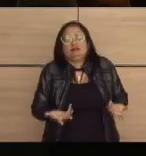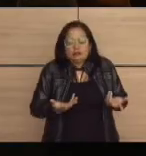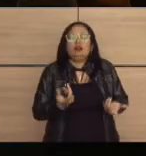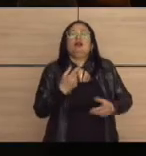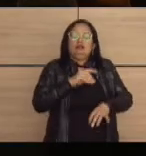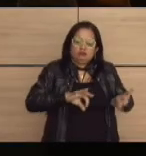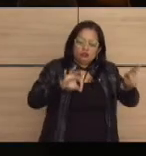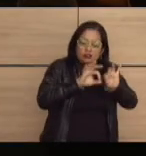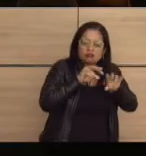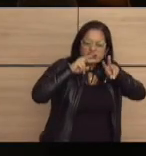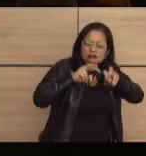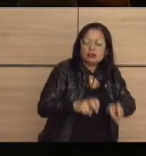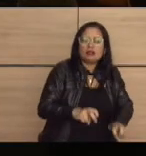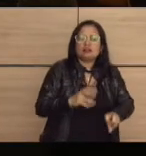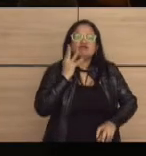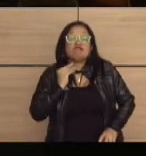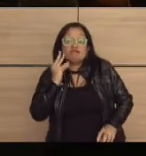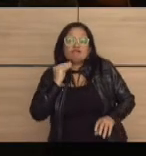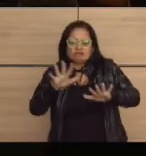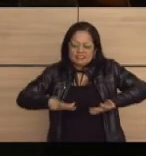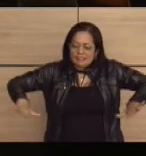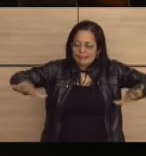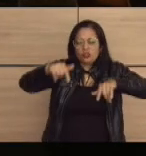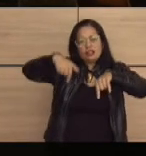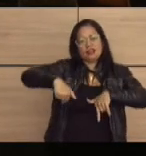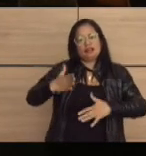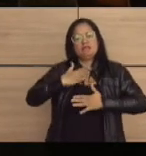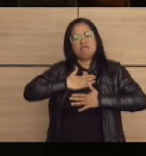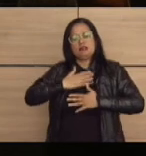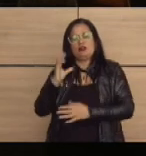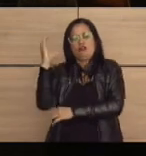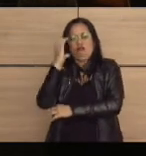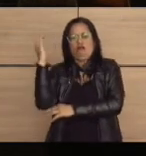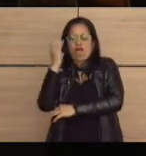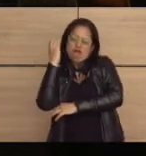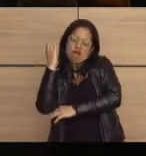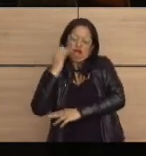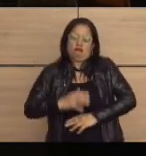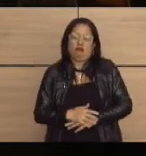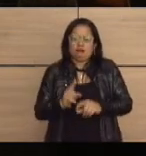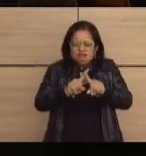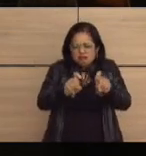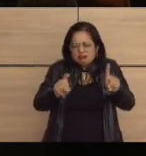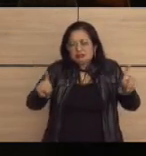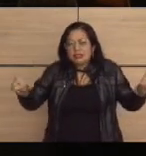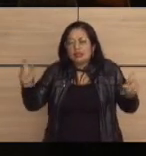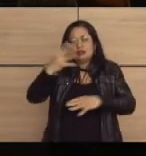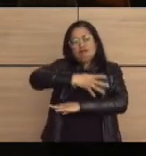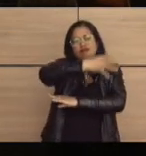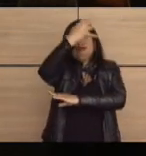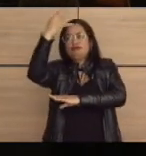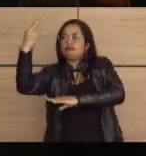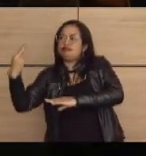unos grandes expertos en este territorio que llamamos Colombia. Ni siquiera acabamos de abarcar la diversidad del arco iris, de sus